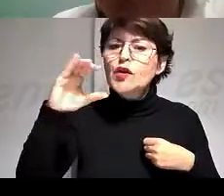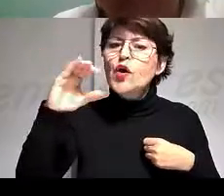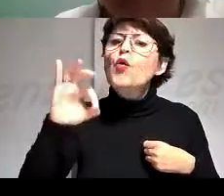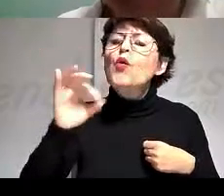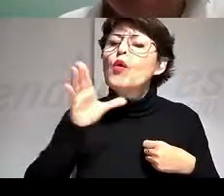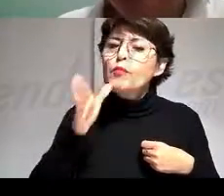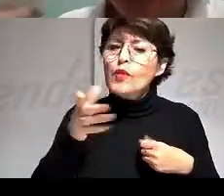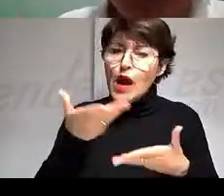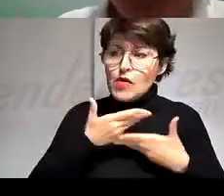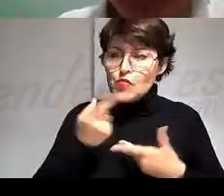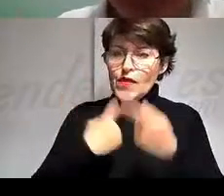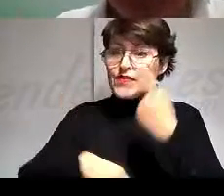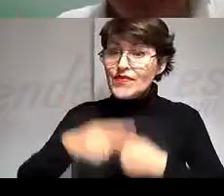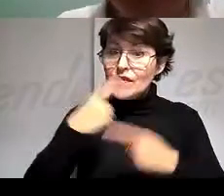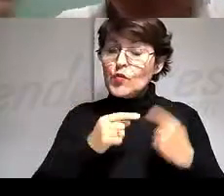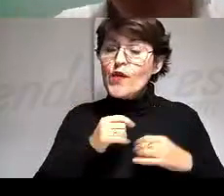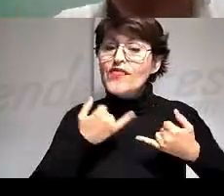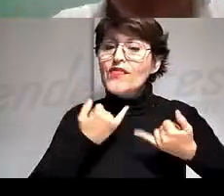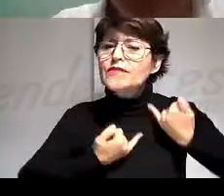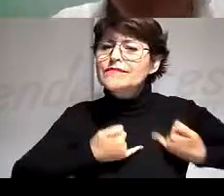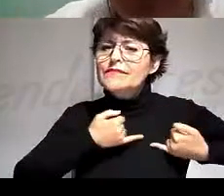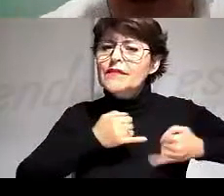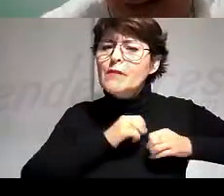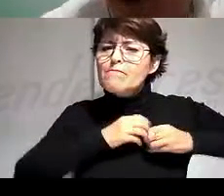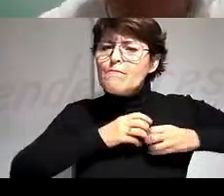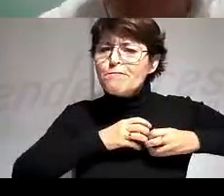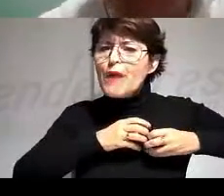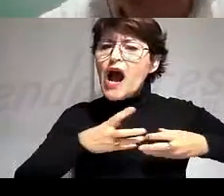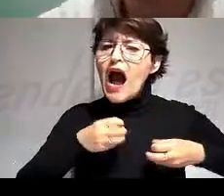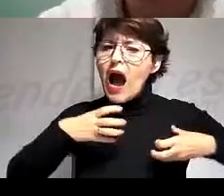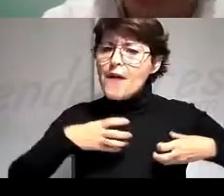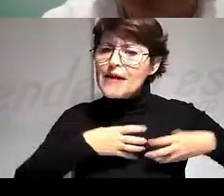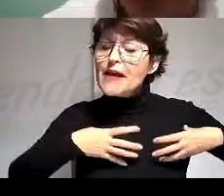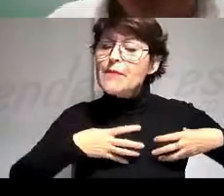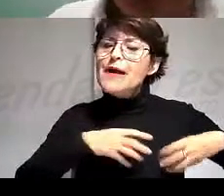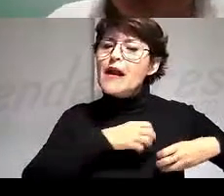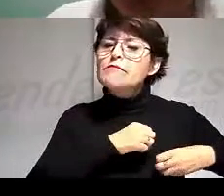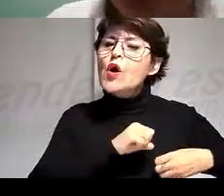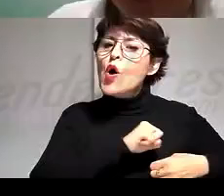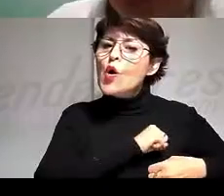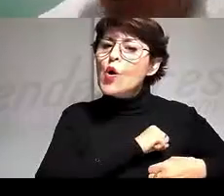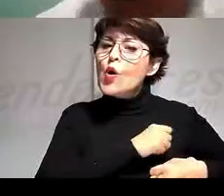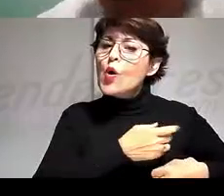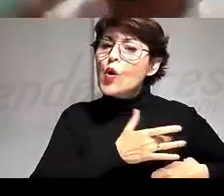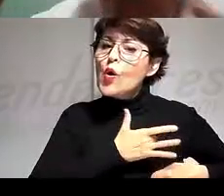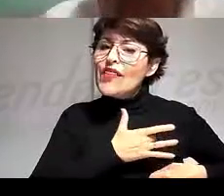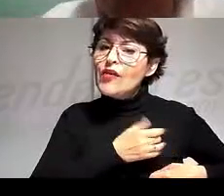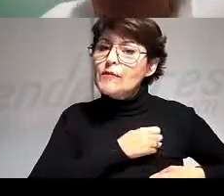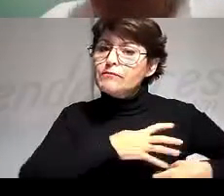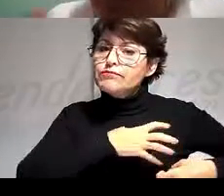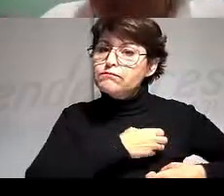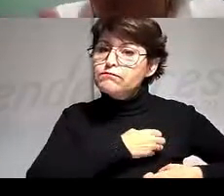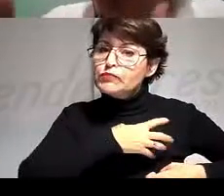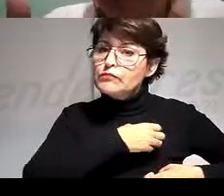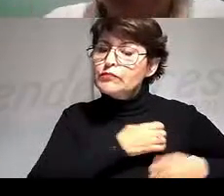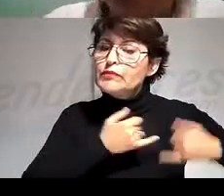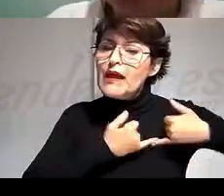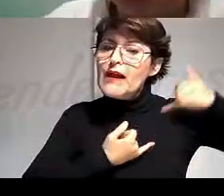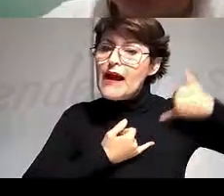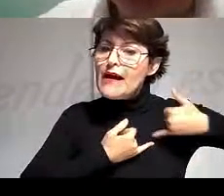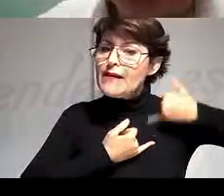arteriales de manera que aumente la cantidad de sangre que llega, en este caso al corazón, pero en general, en cualquier arteria. Dilata